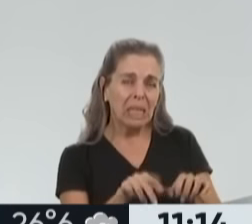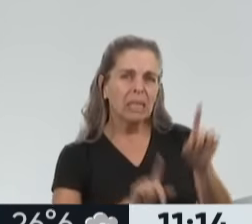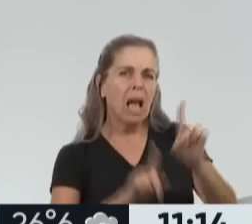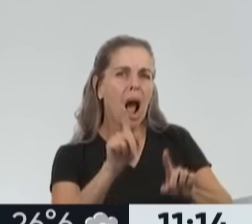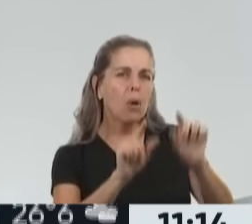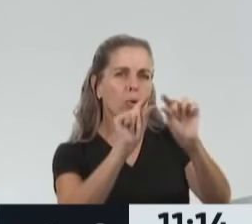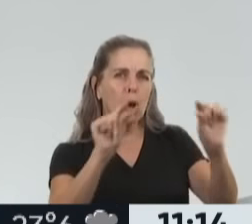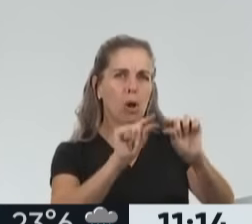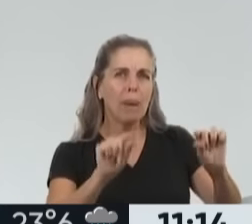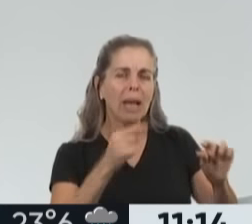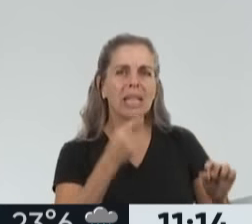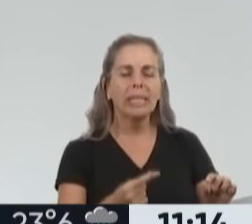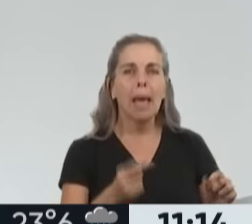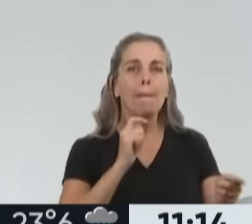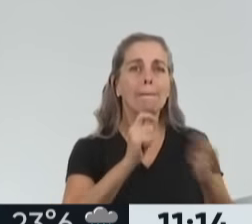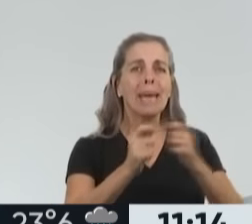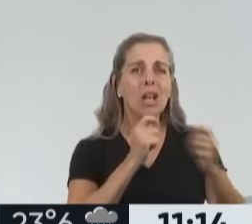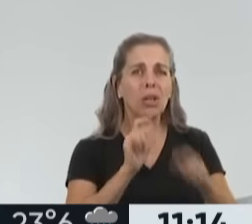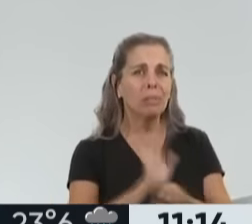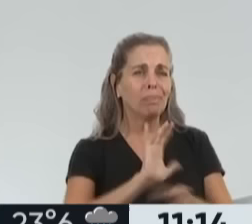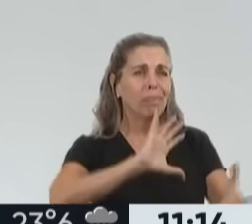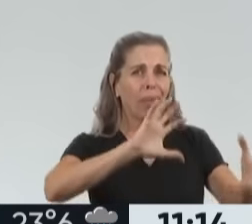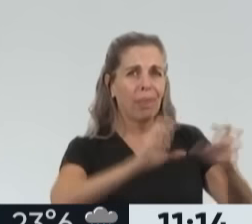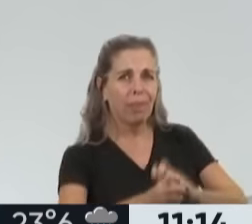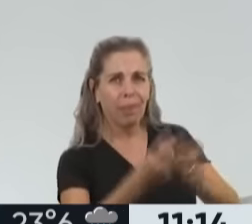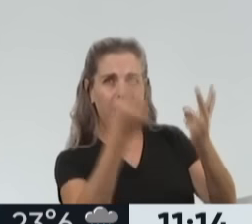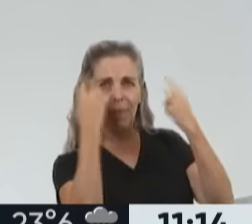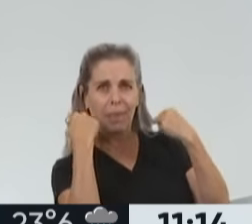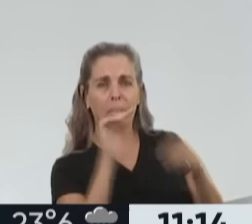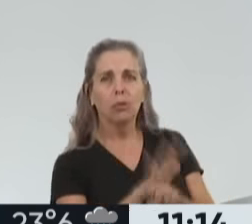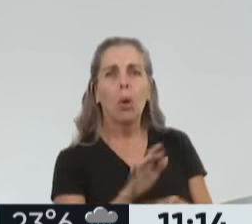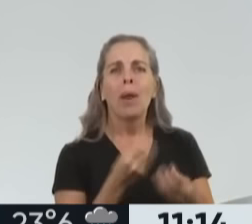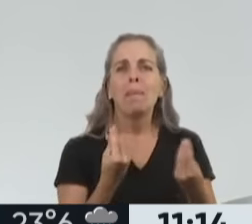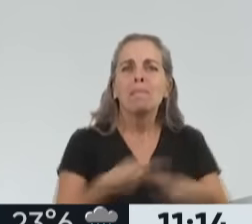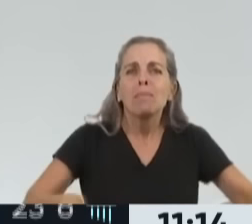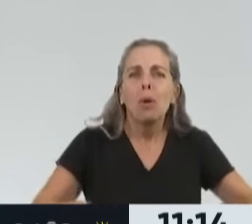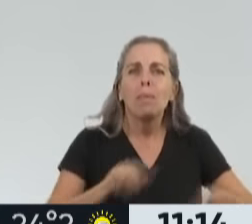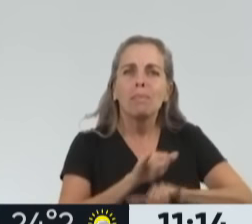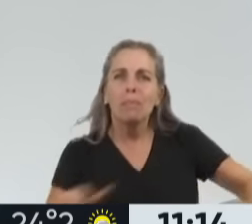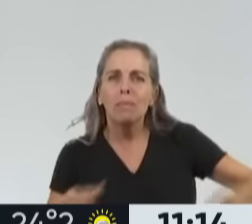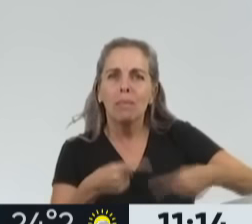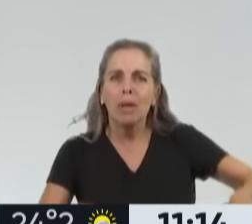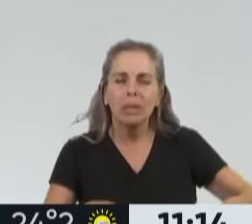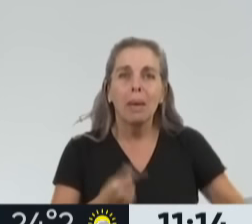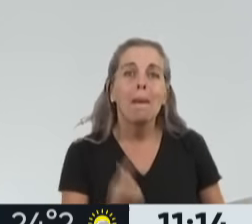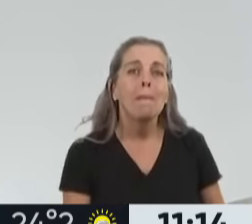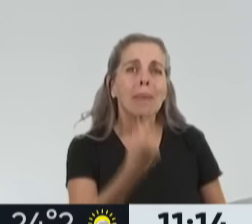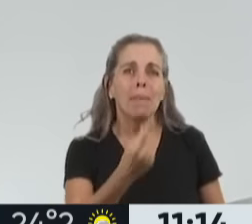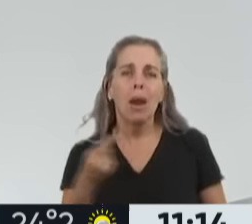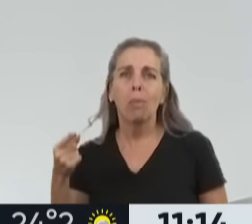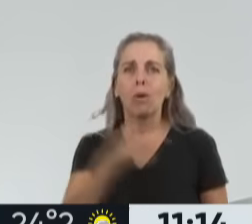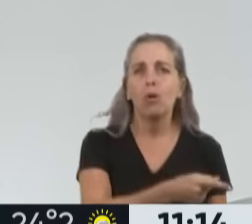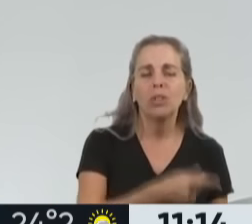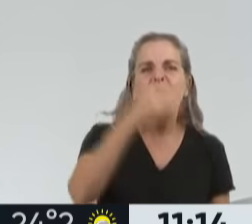más el periodismo se ha corrompido Al Calor de sobres y Pauta oficial primero pegan y después pasan